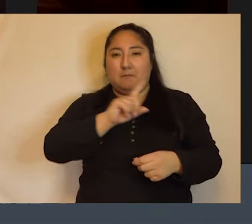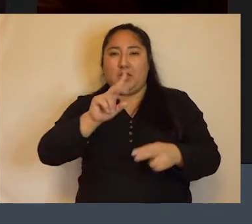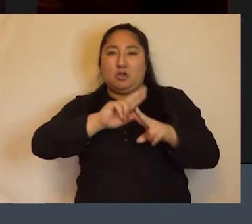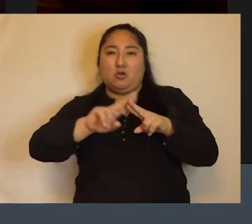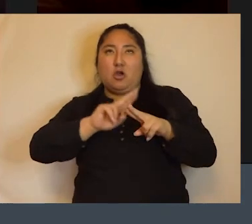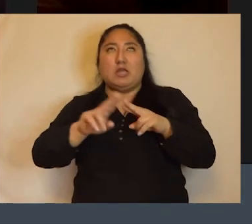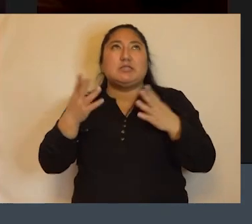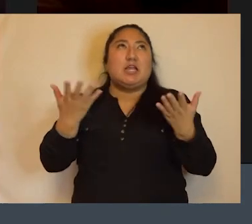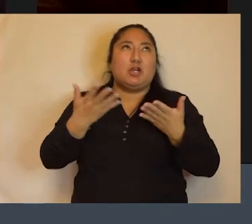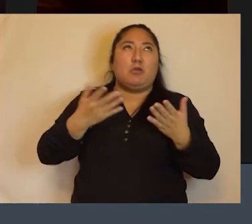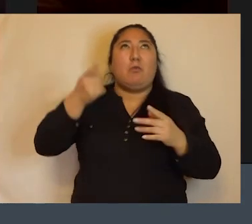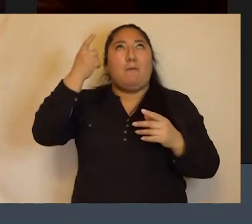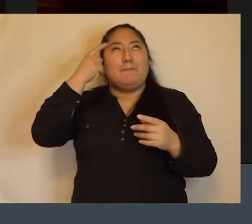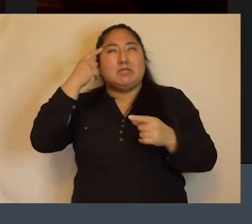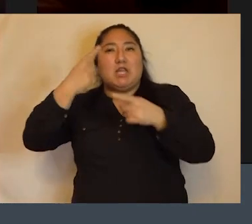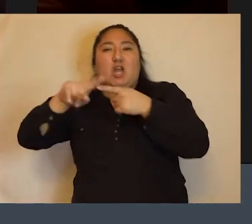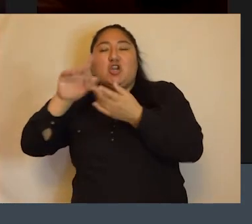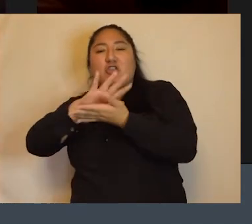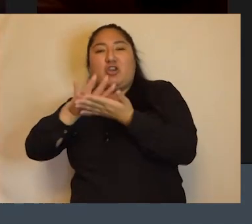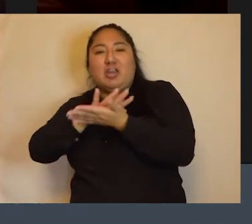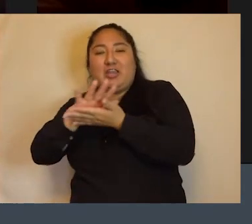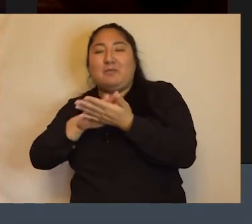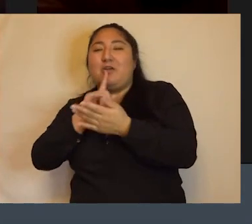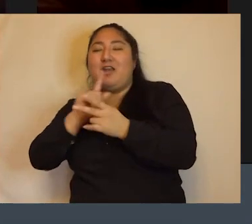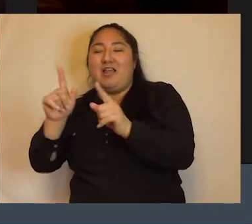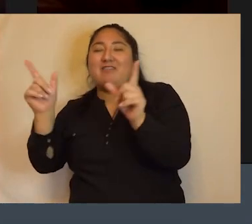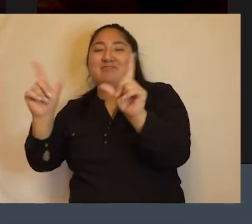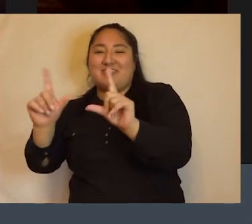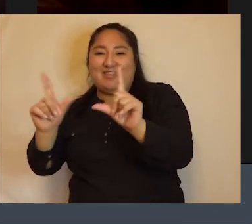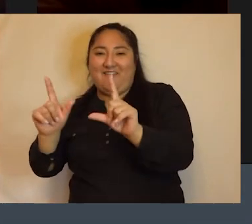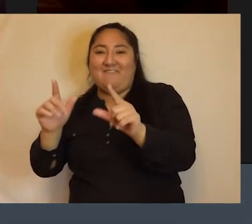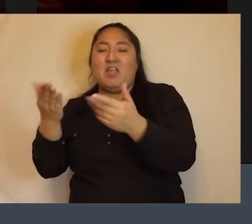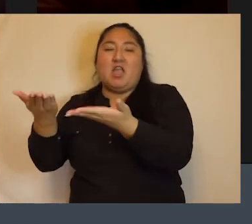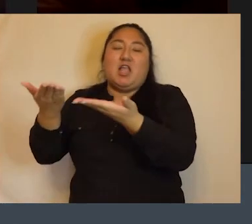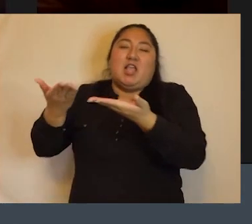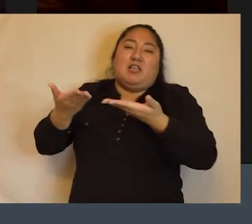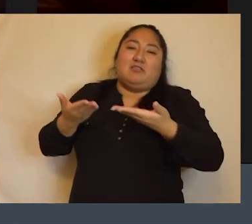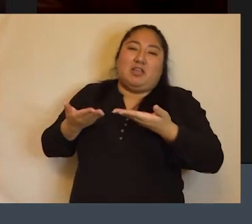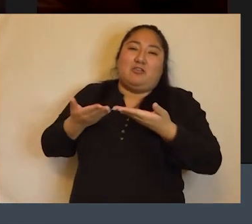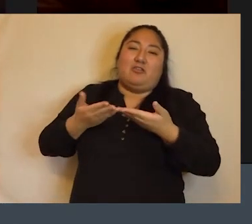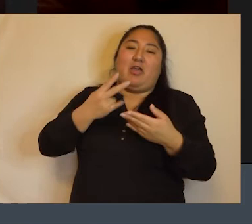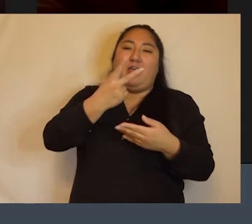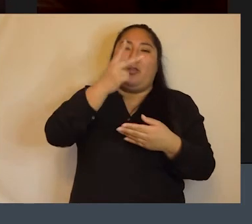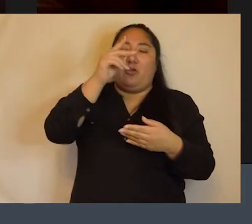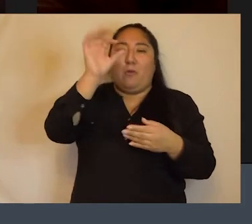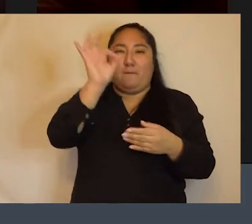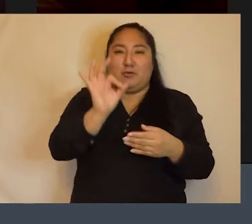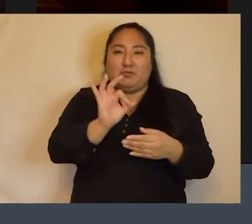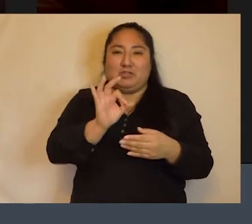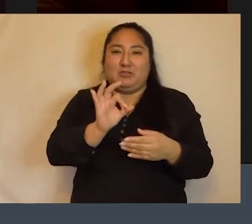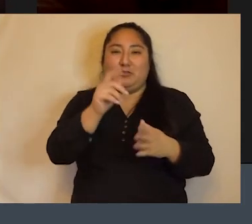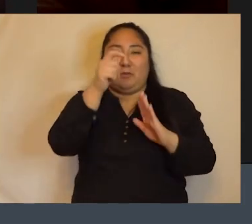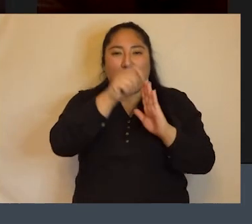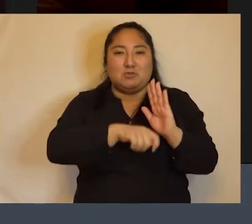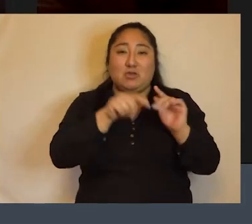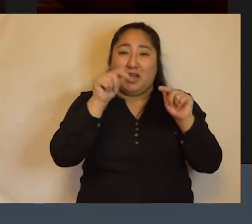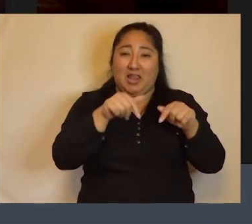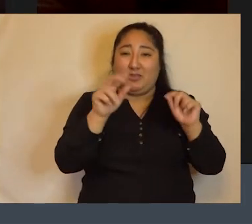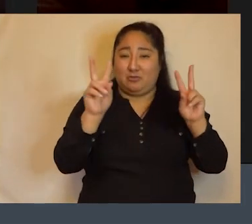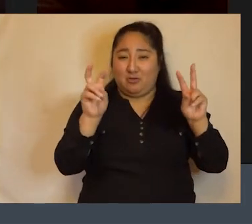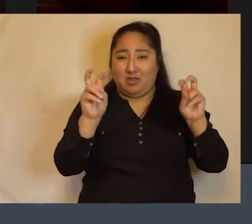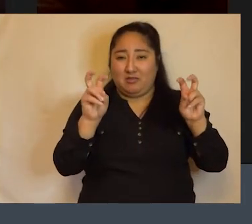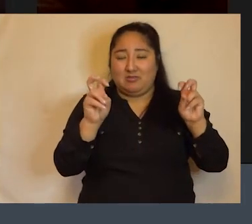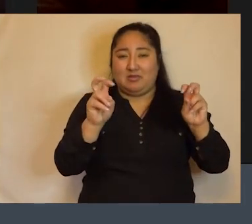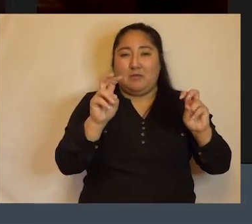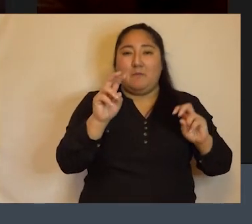Para no hacer el logo en términos de un ejemplo en la televisión ahí que nos da rentabilidades del 2% mensual, ¿sí? Esto